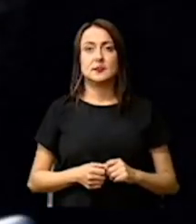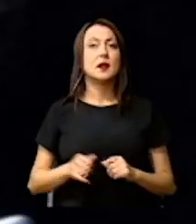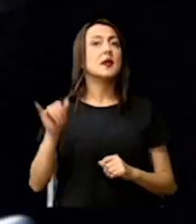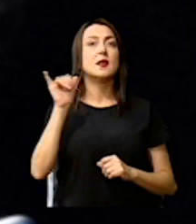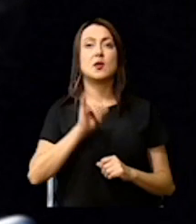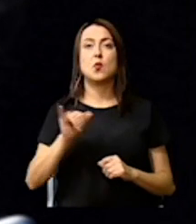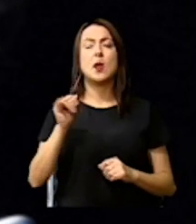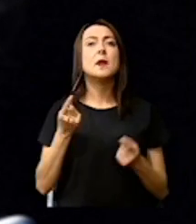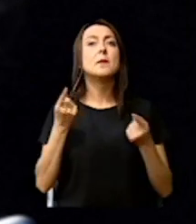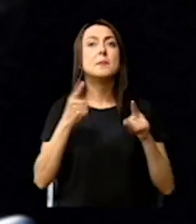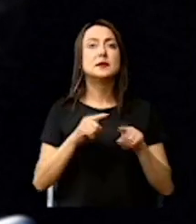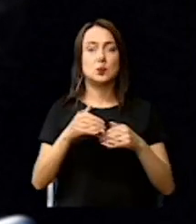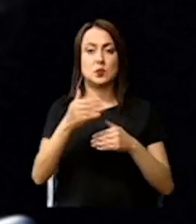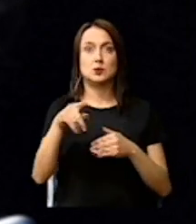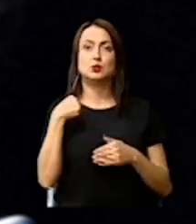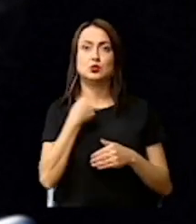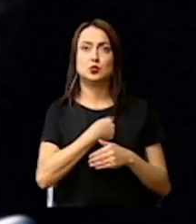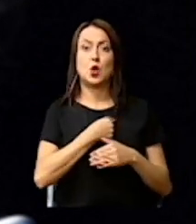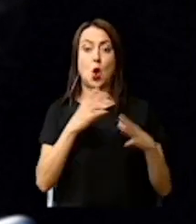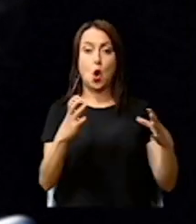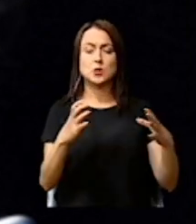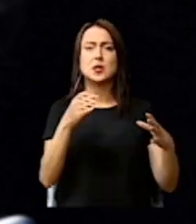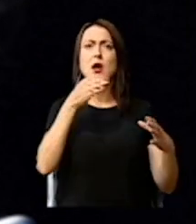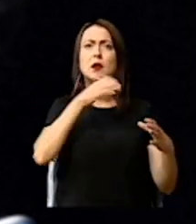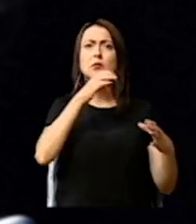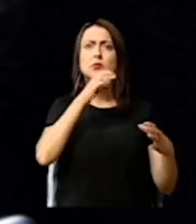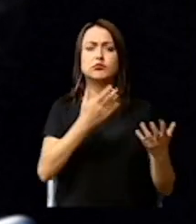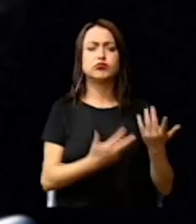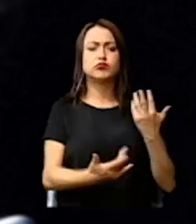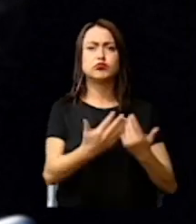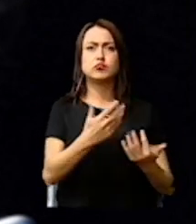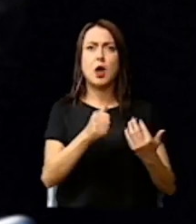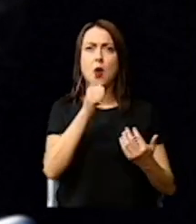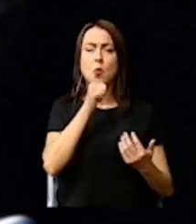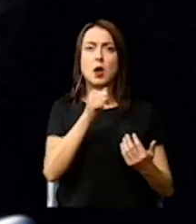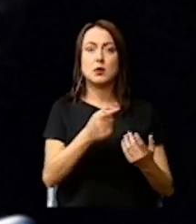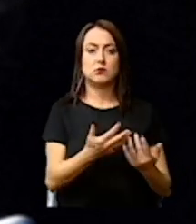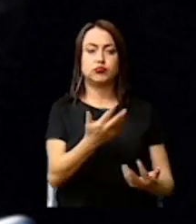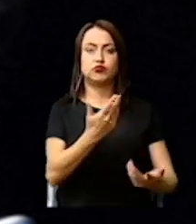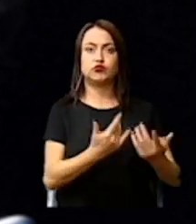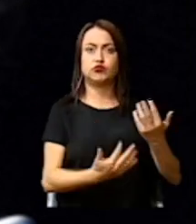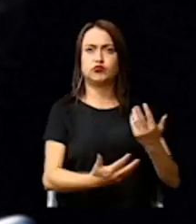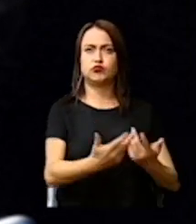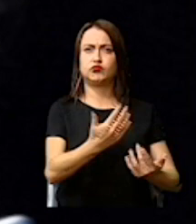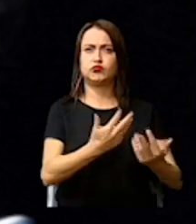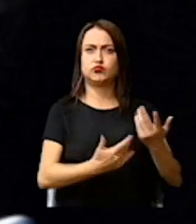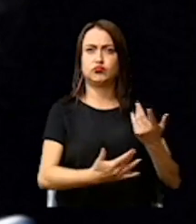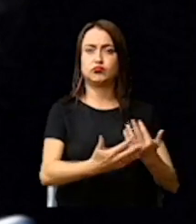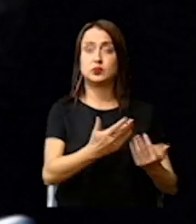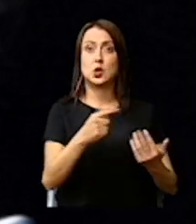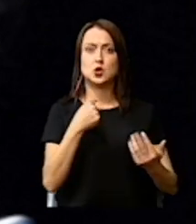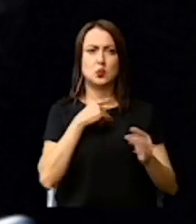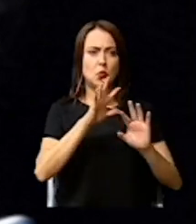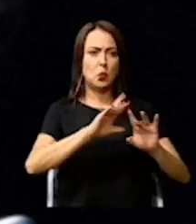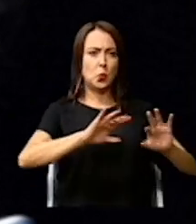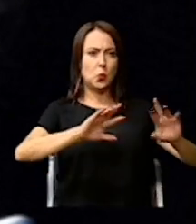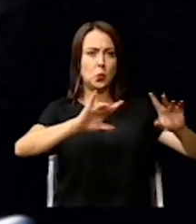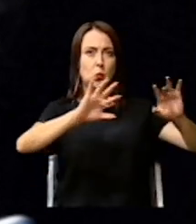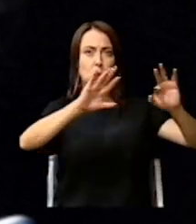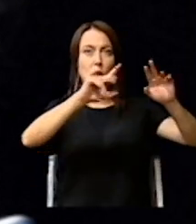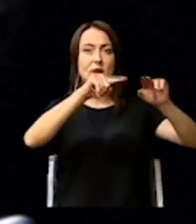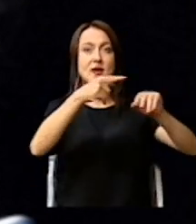Igual pasa cuando ponemos una olla a calentar y el agua empieza a hervir. Ese humito que nosotros vemos